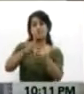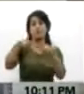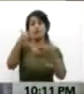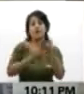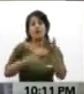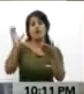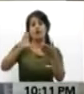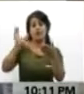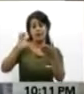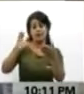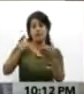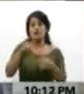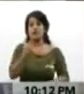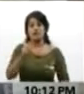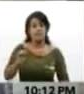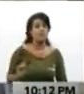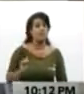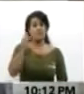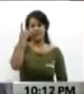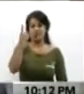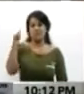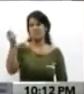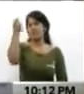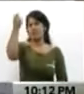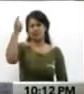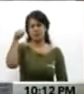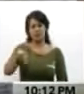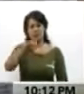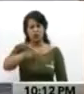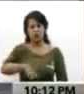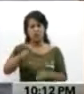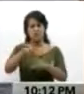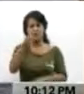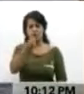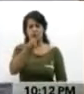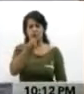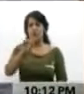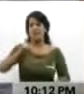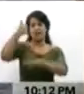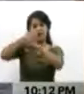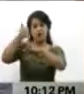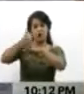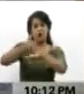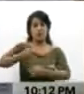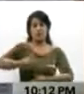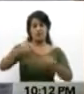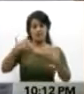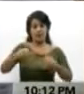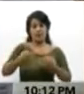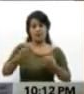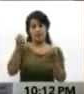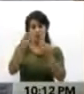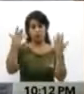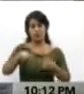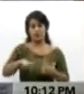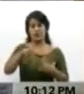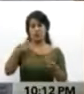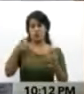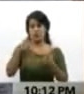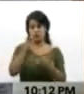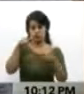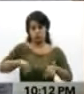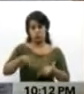Caracas. Por primera vez en la historia del periodismo, al director de un periódico de gran peso en la vida cultural y política del país, como el